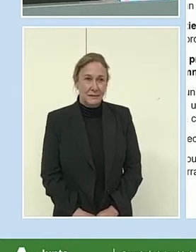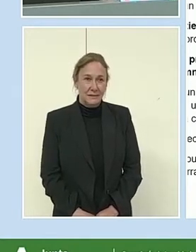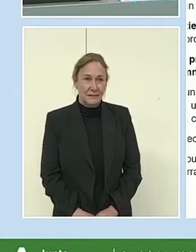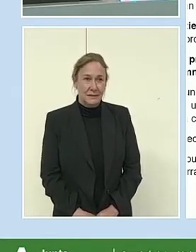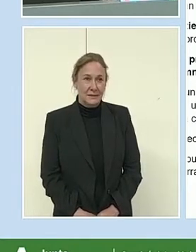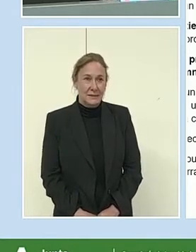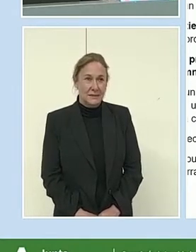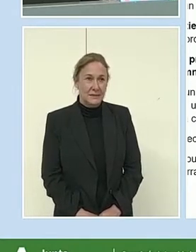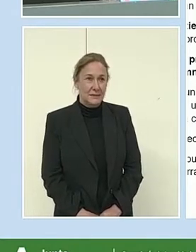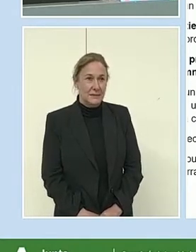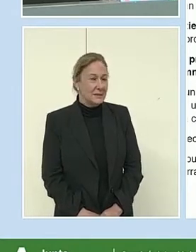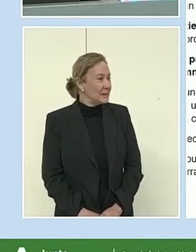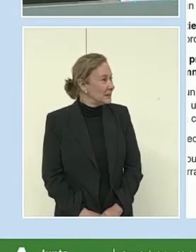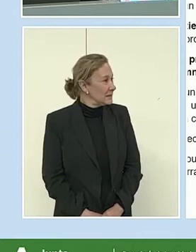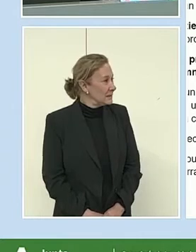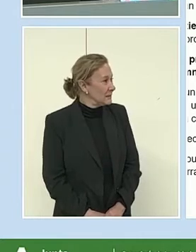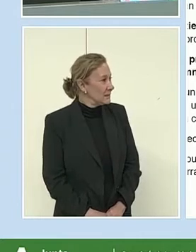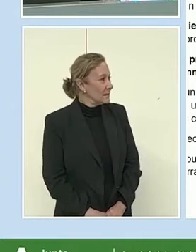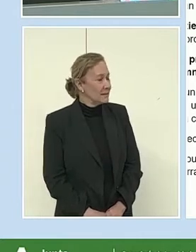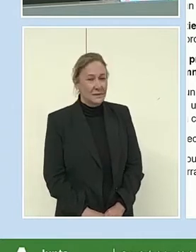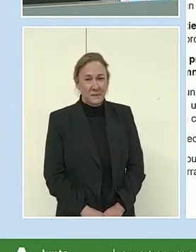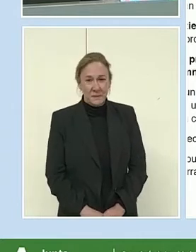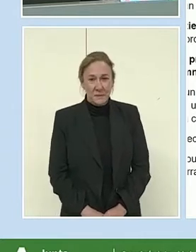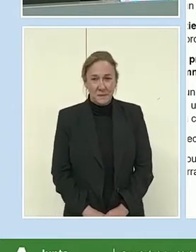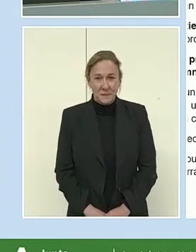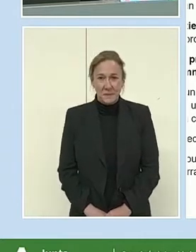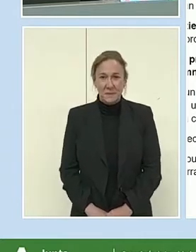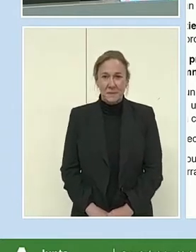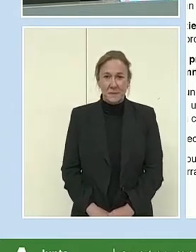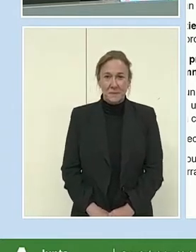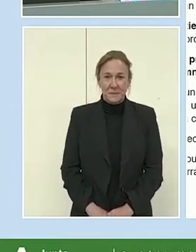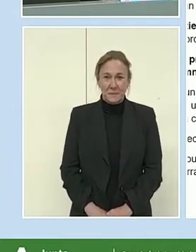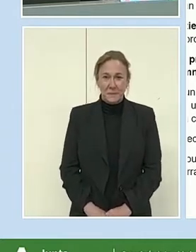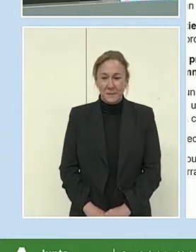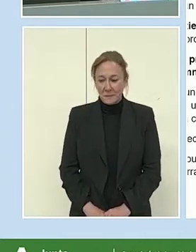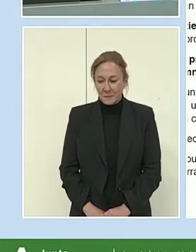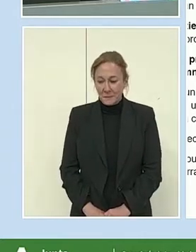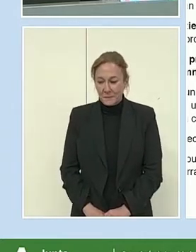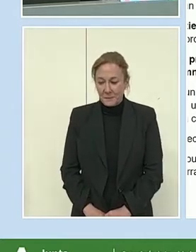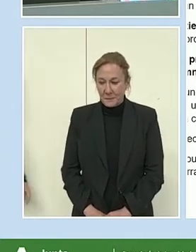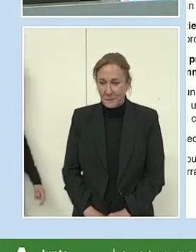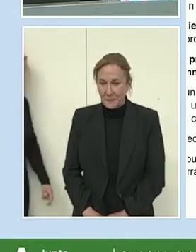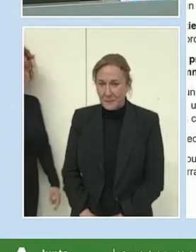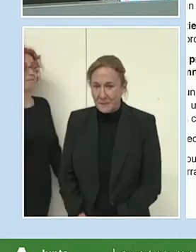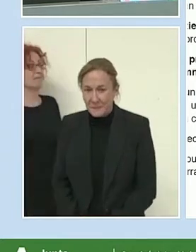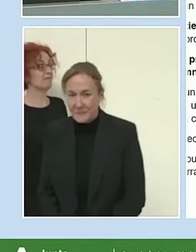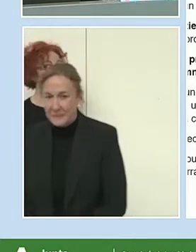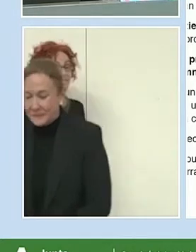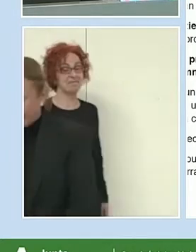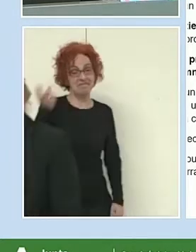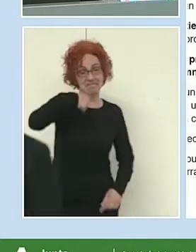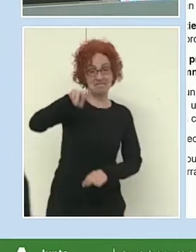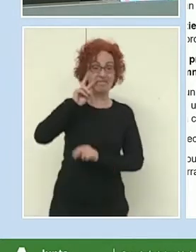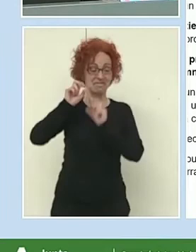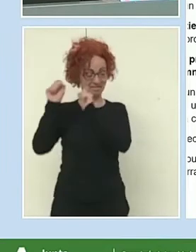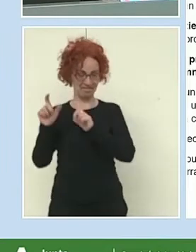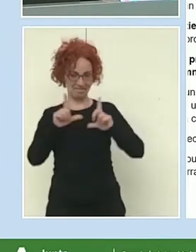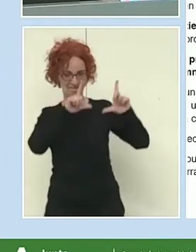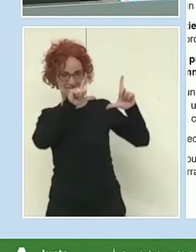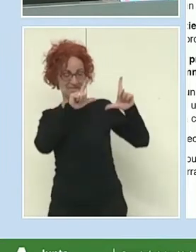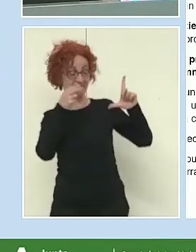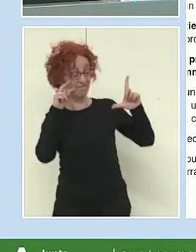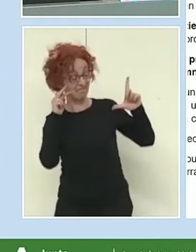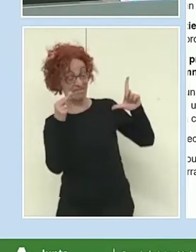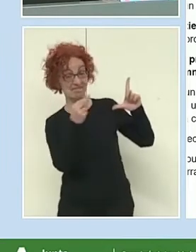Hay una nube de palabras que está saliendo. Pónganlas en la pantalla. Ustedes, muchachos técnicos.